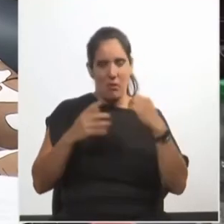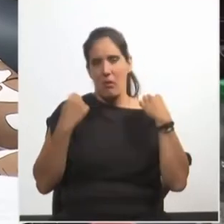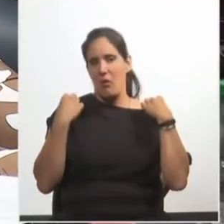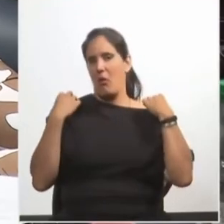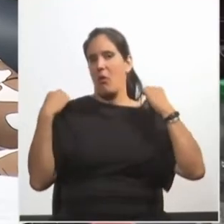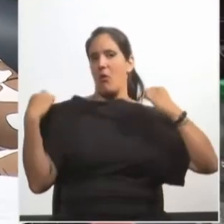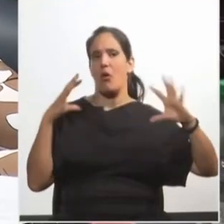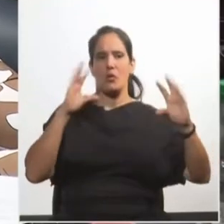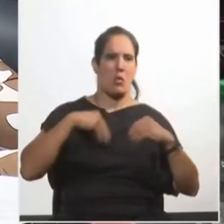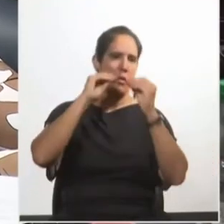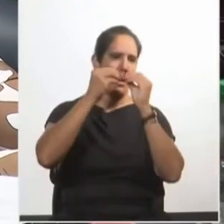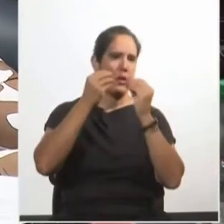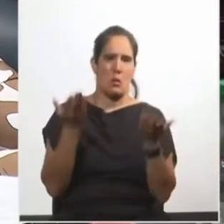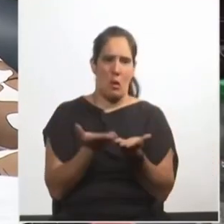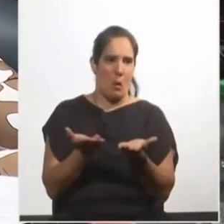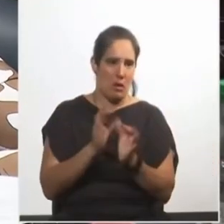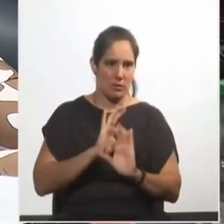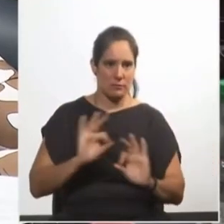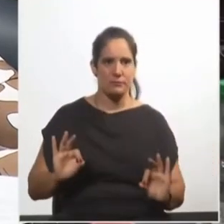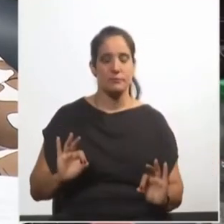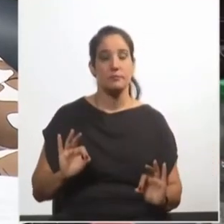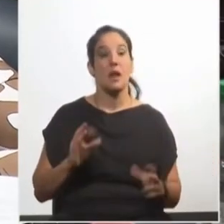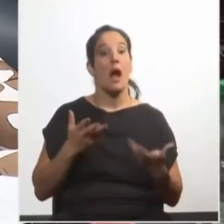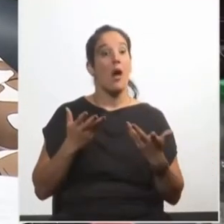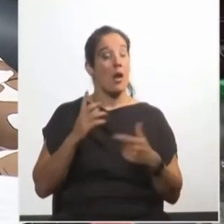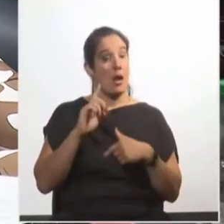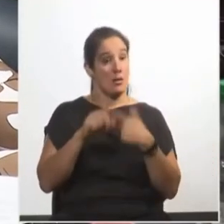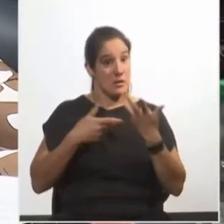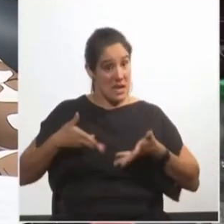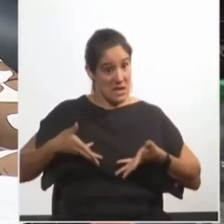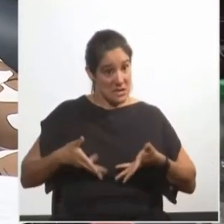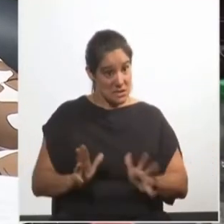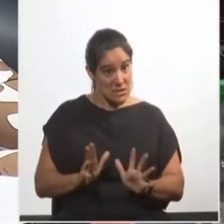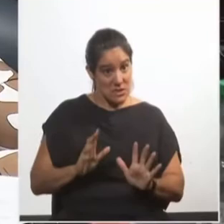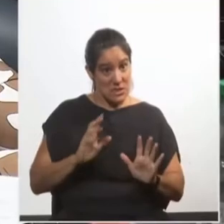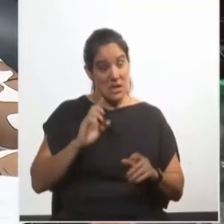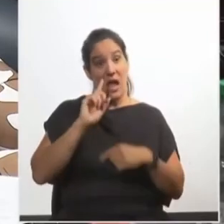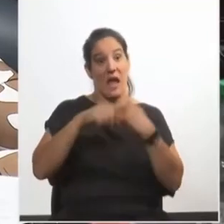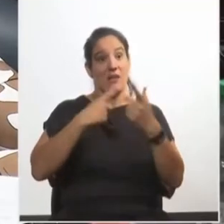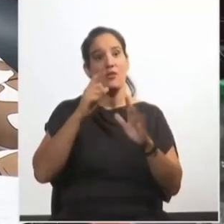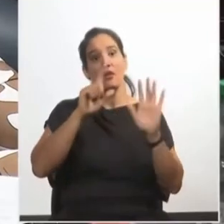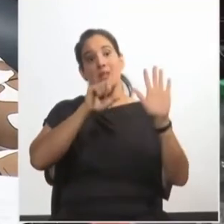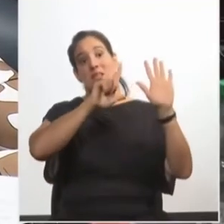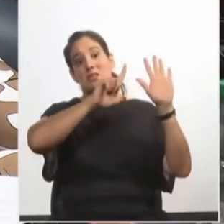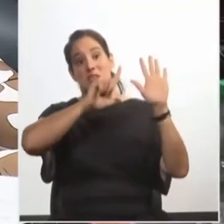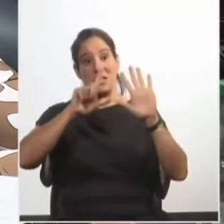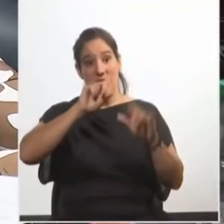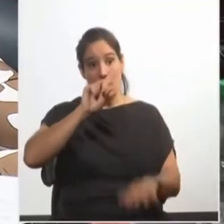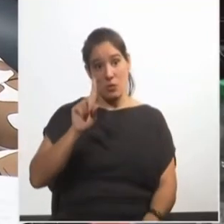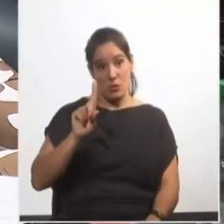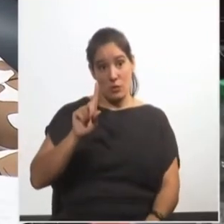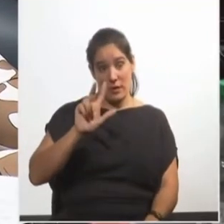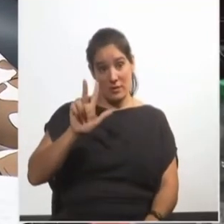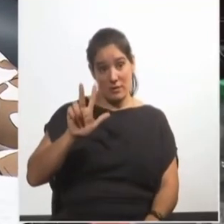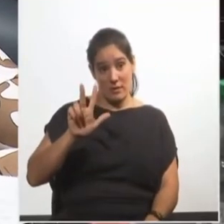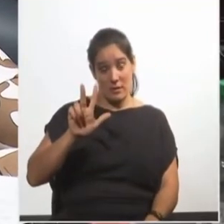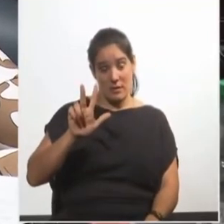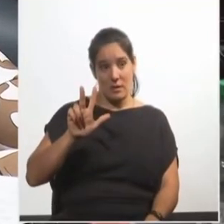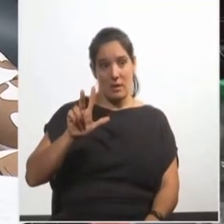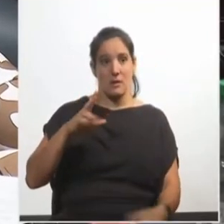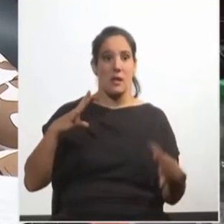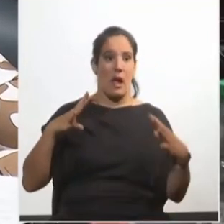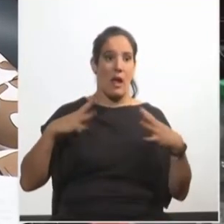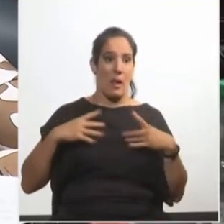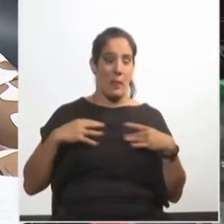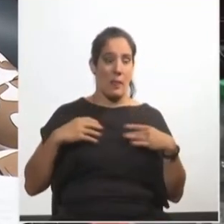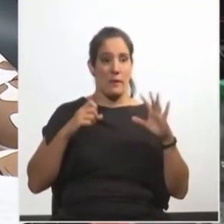reglas de cálculo del sistema vigente. Ahora, las personas nacidas al año siguiente, en 1973, se van a